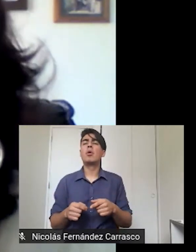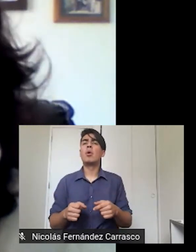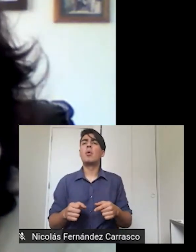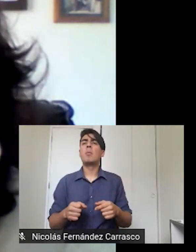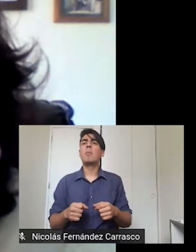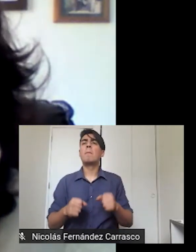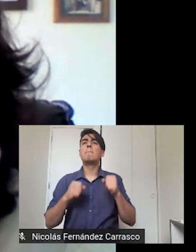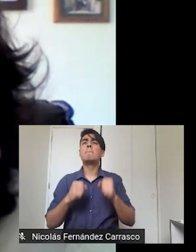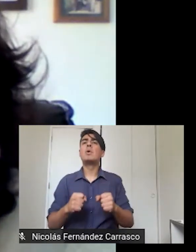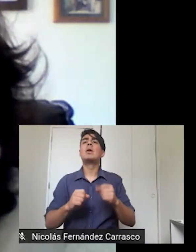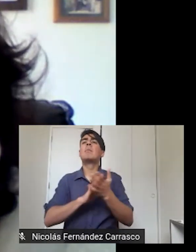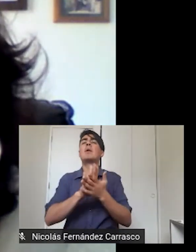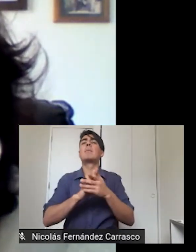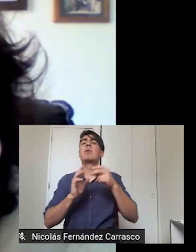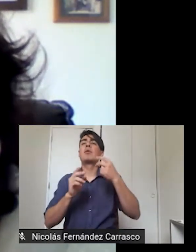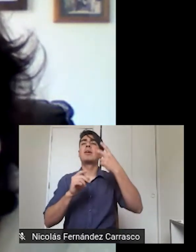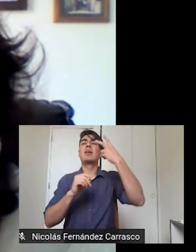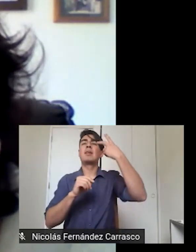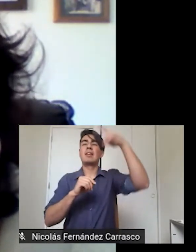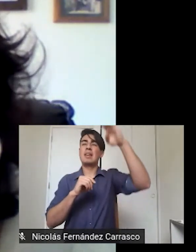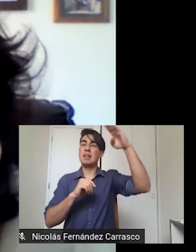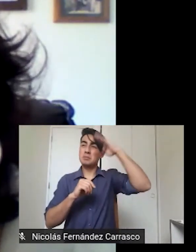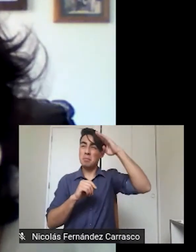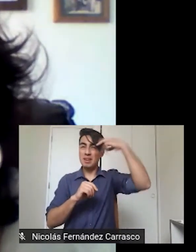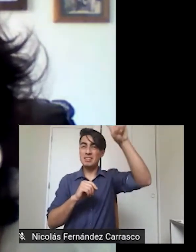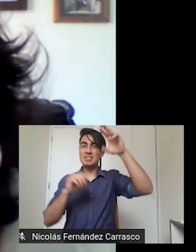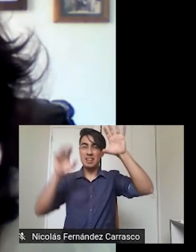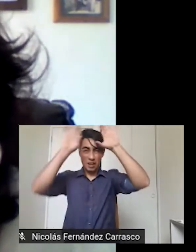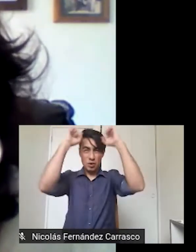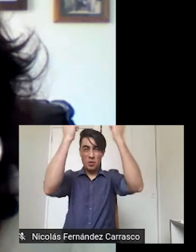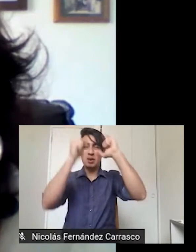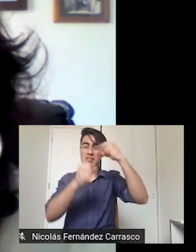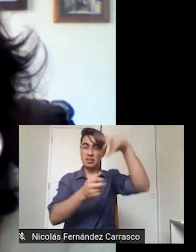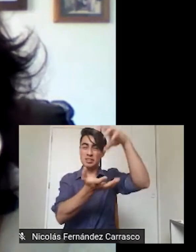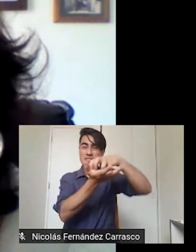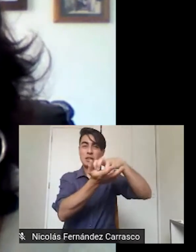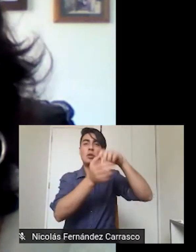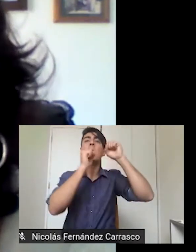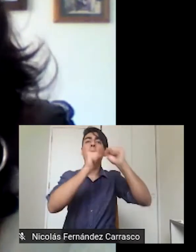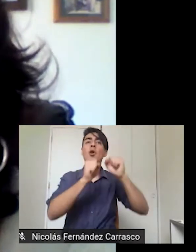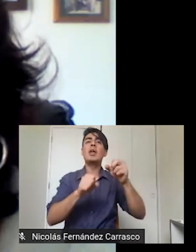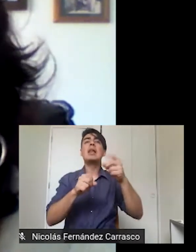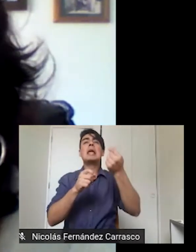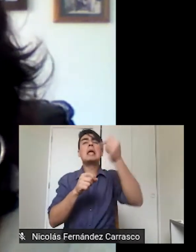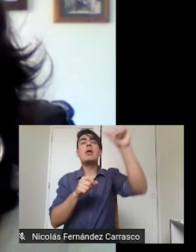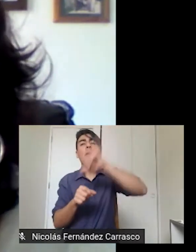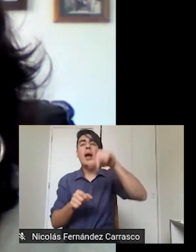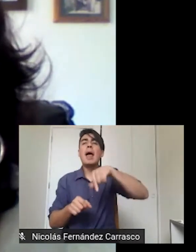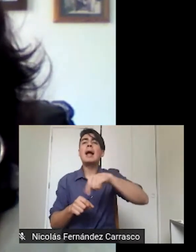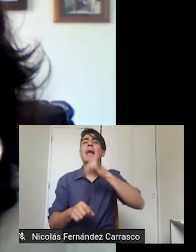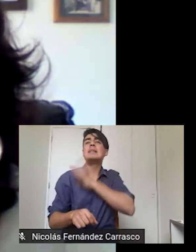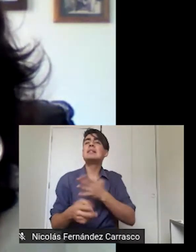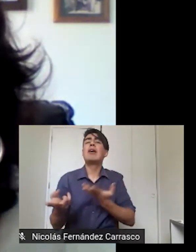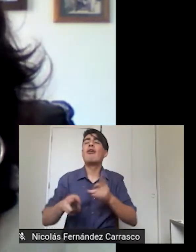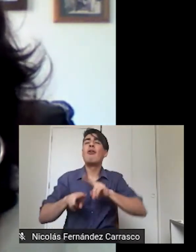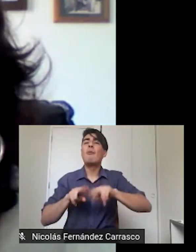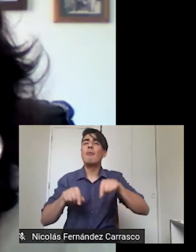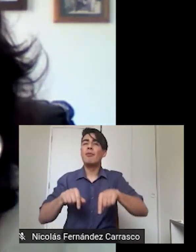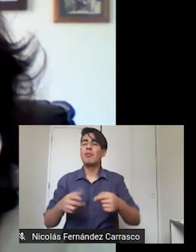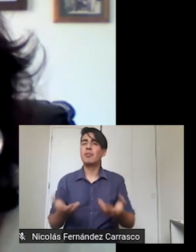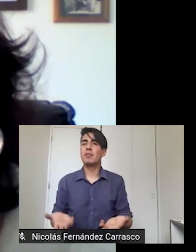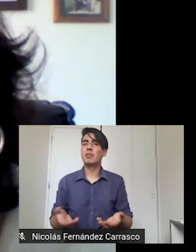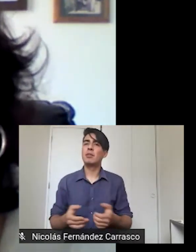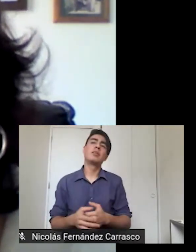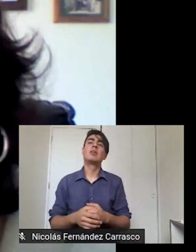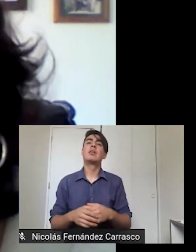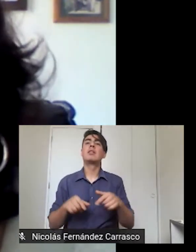cierto?, de nuestro país. Si ustedes tienen alguna experiencia en educación infantil, ¿cómo,